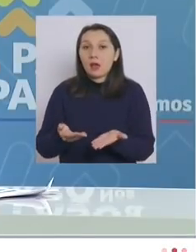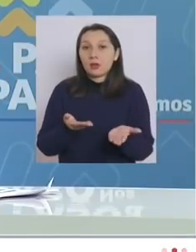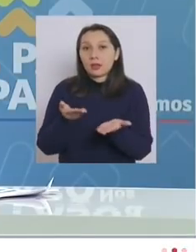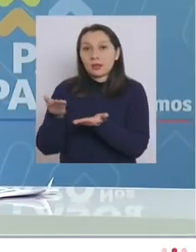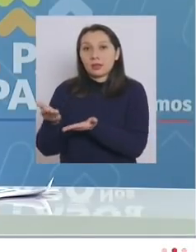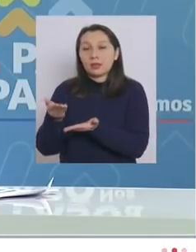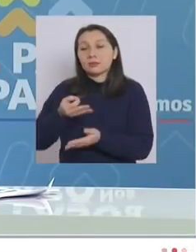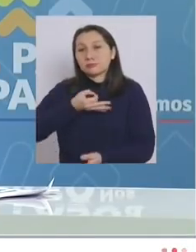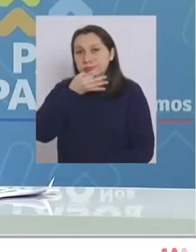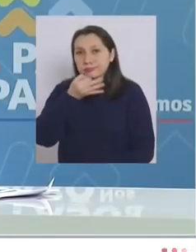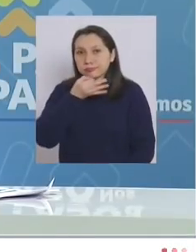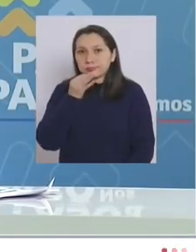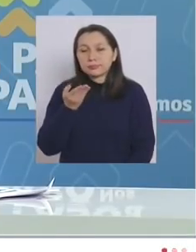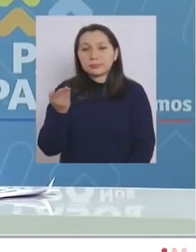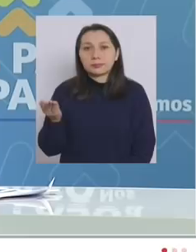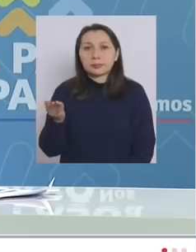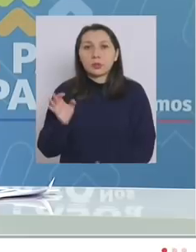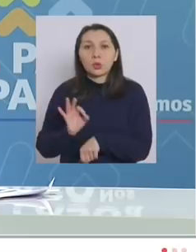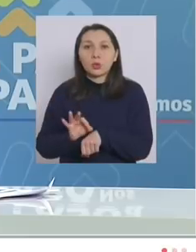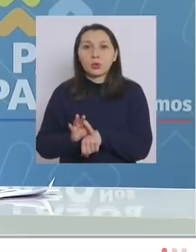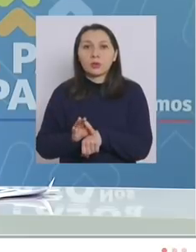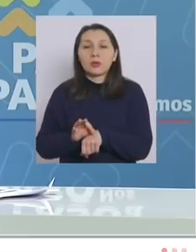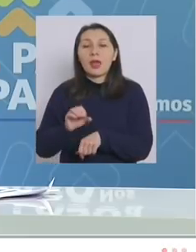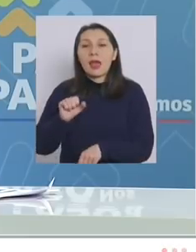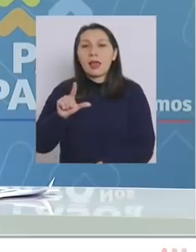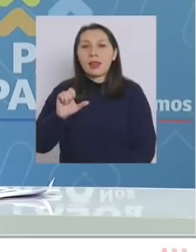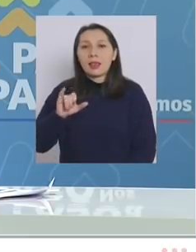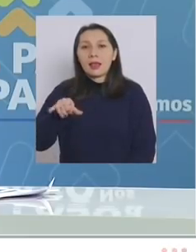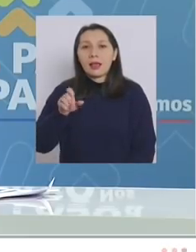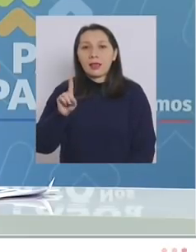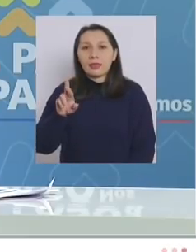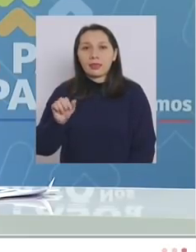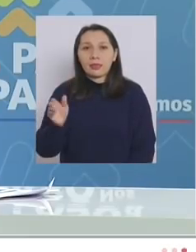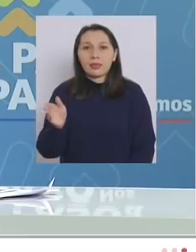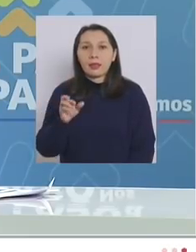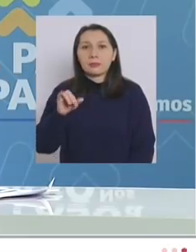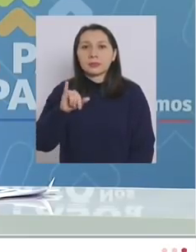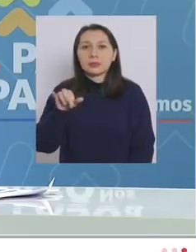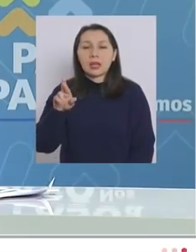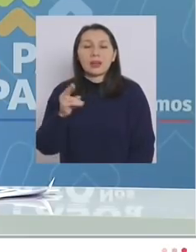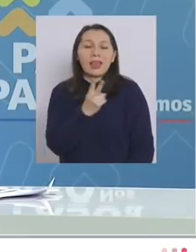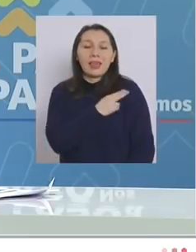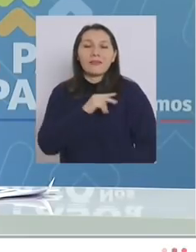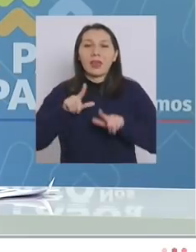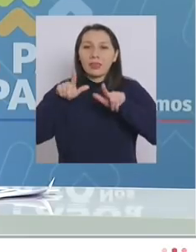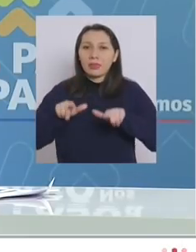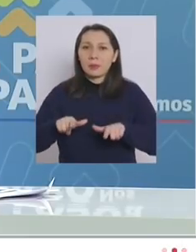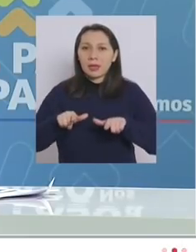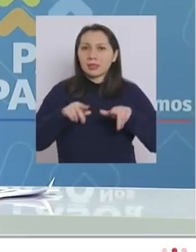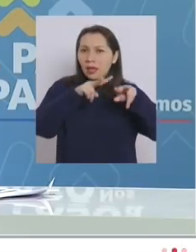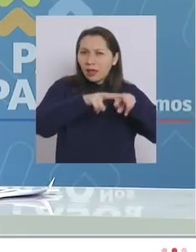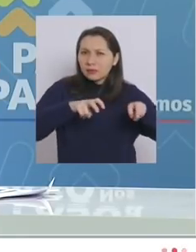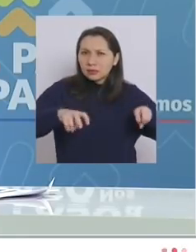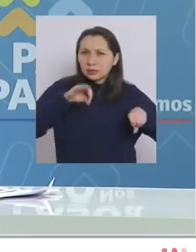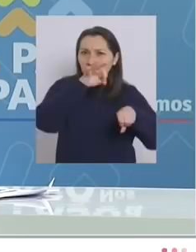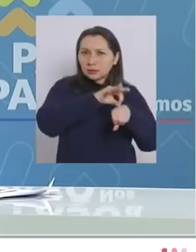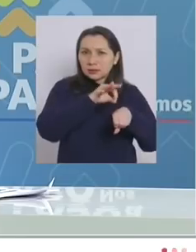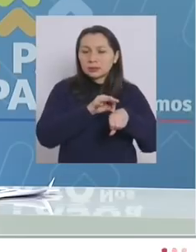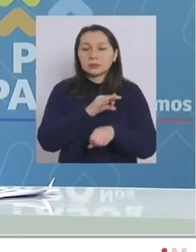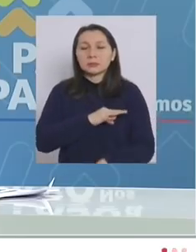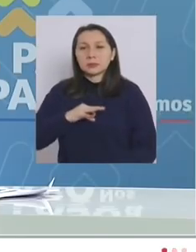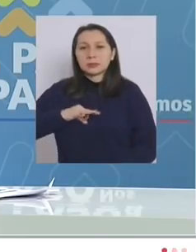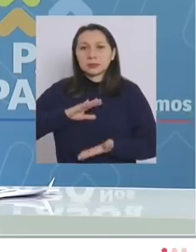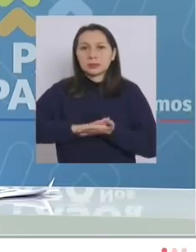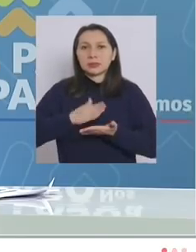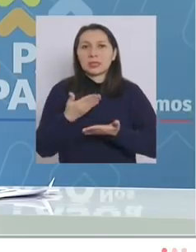daré la palabra a la doctora Alejandra Pizarro, jefe del Departamento de Epidemiología del Ministerio